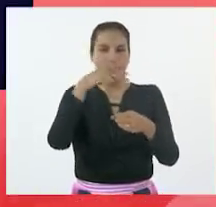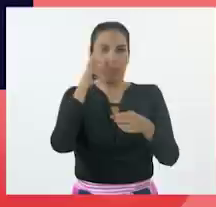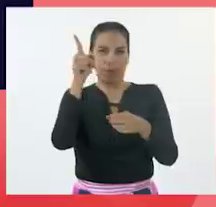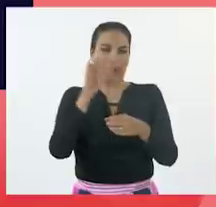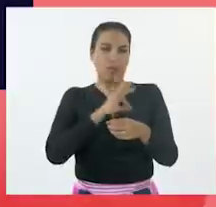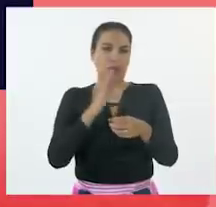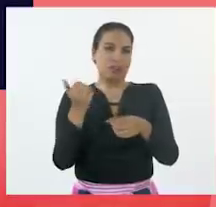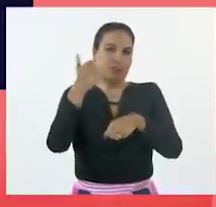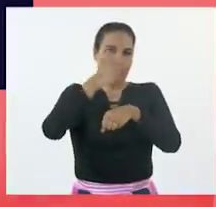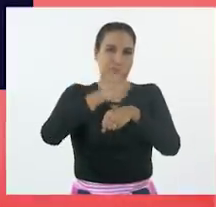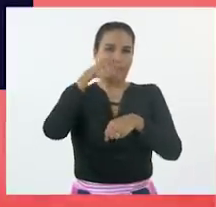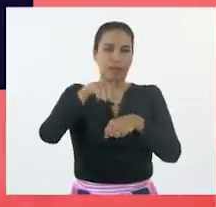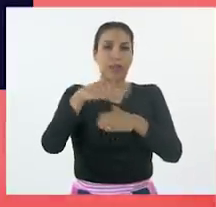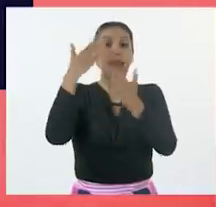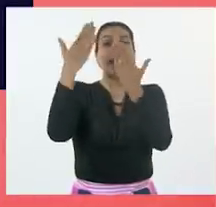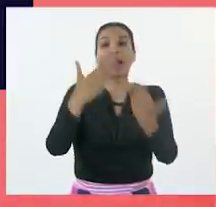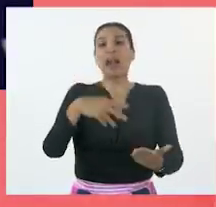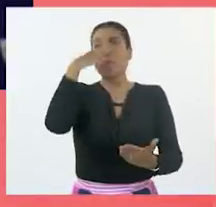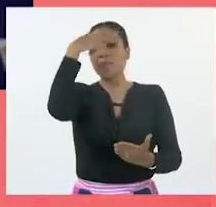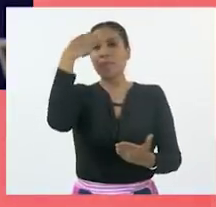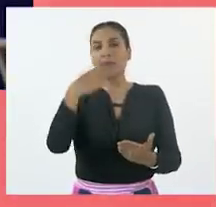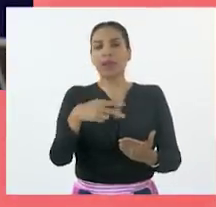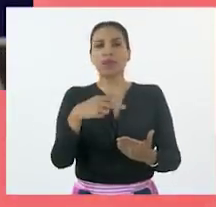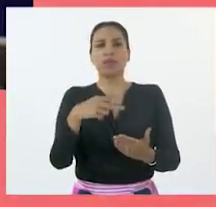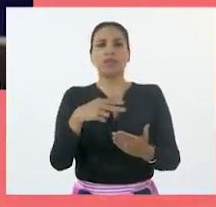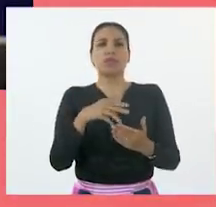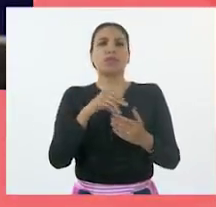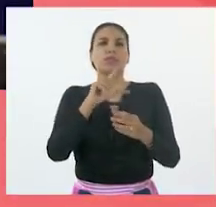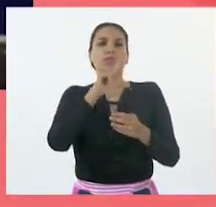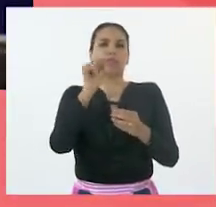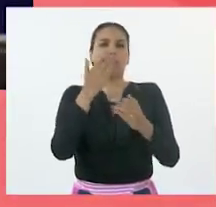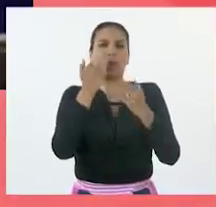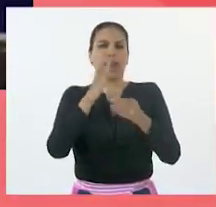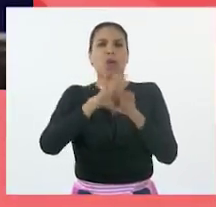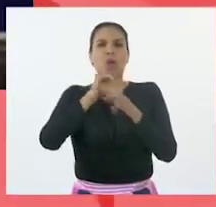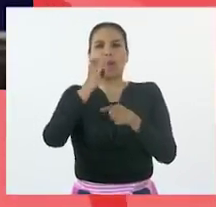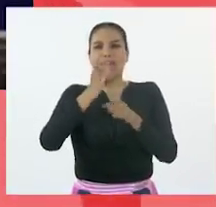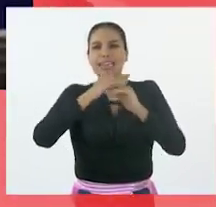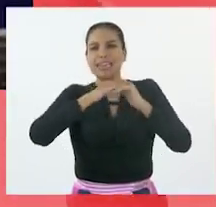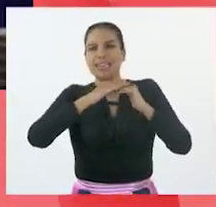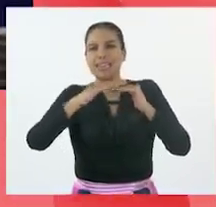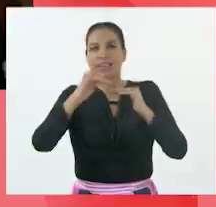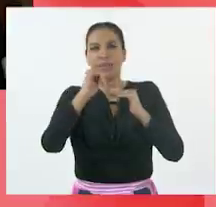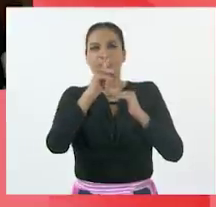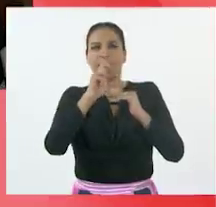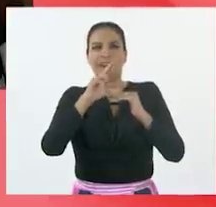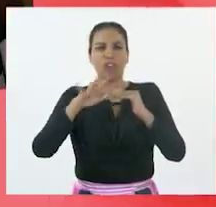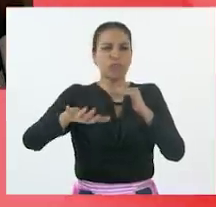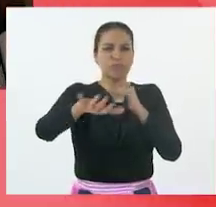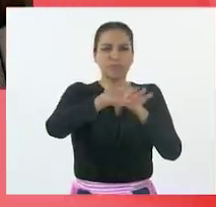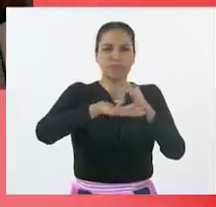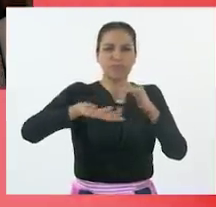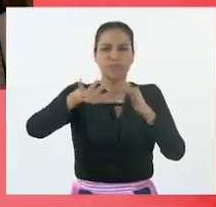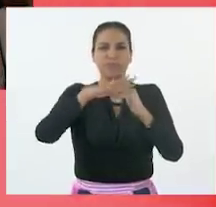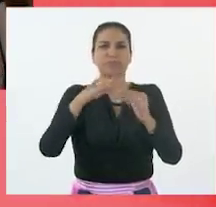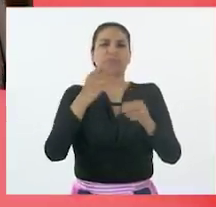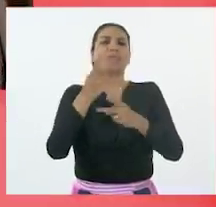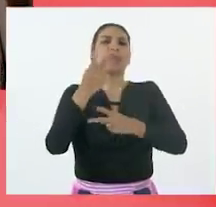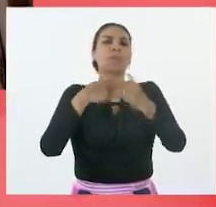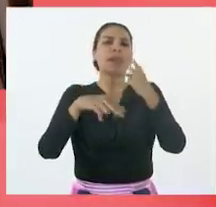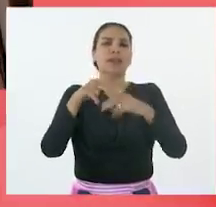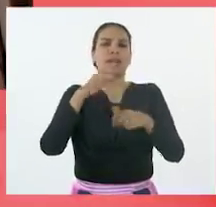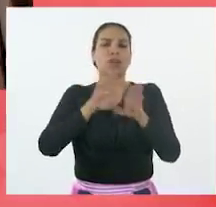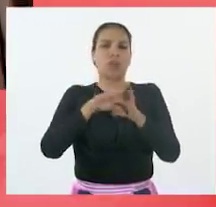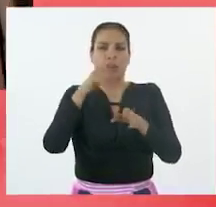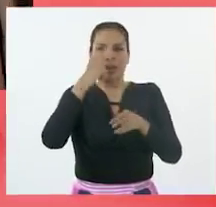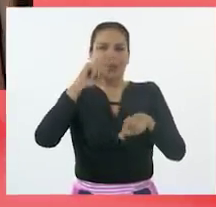viniera. Llega a México y se inaugura un imperio, pero un imperio de sangre, un imperio que venía a